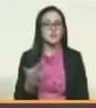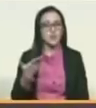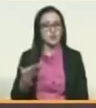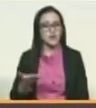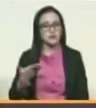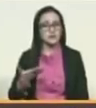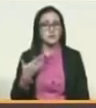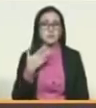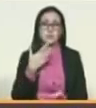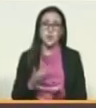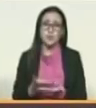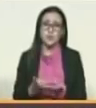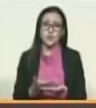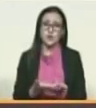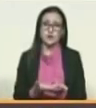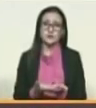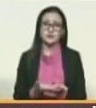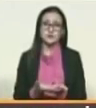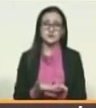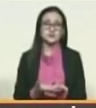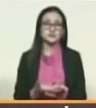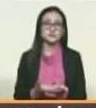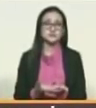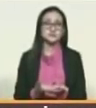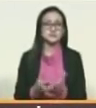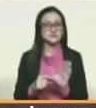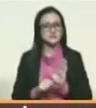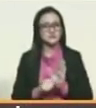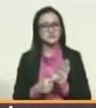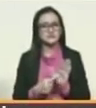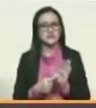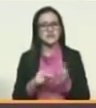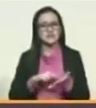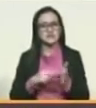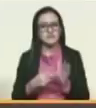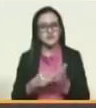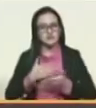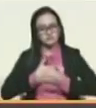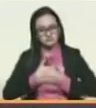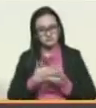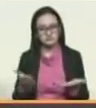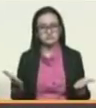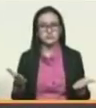propuestas porque supone, expresa y simboliza la disposición